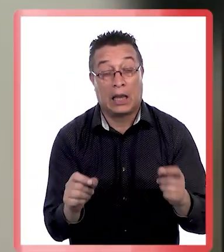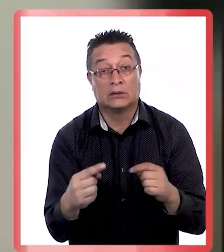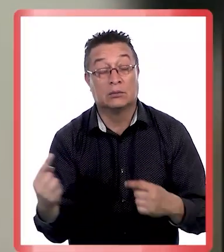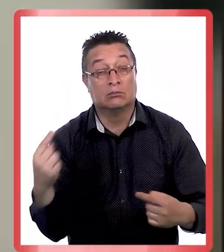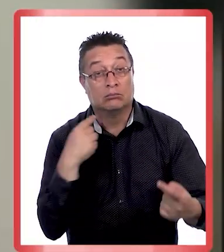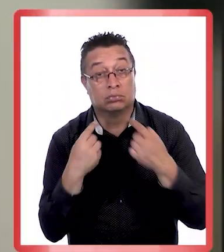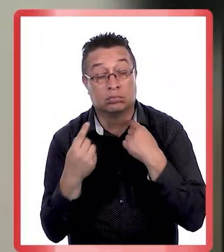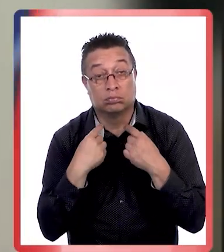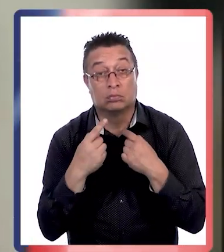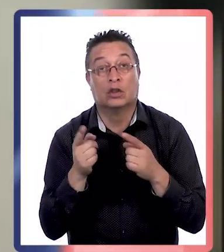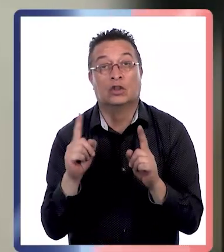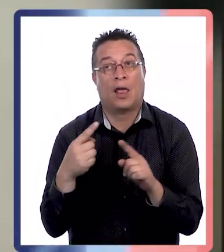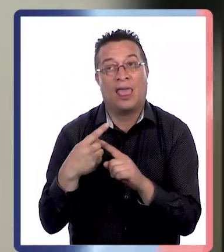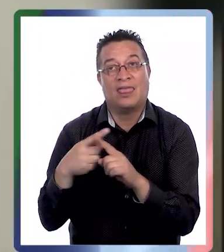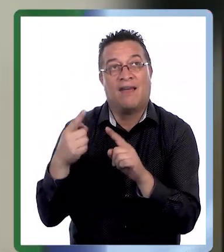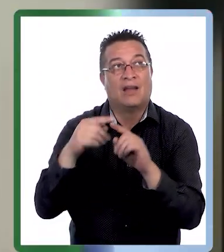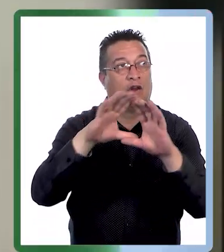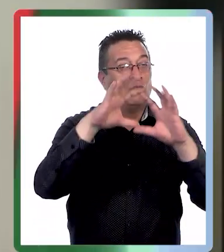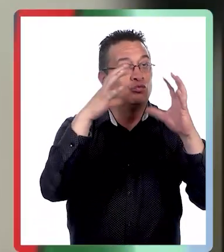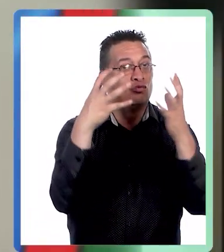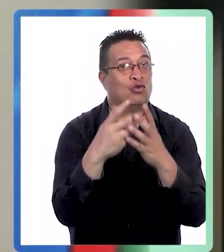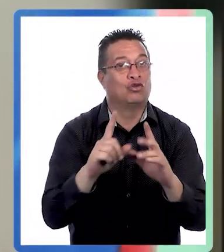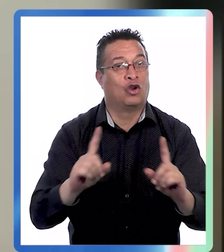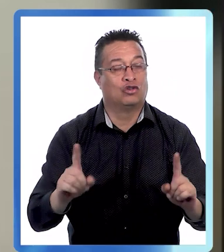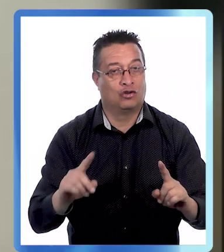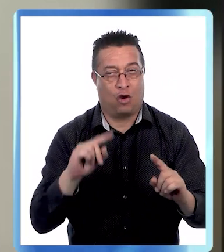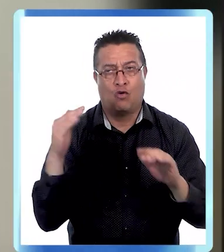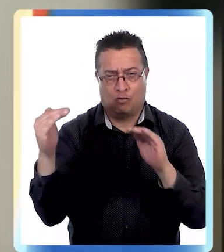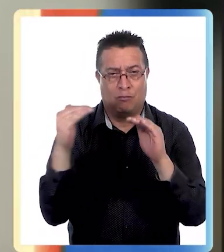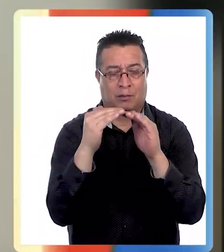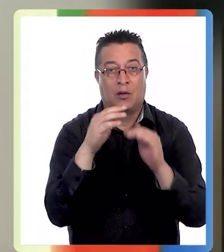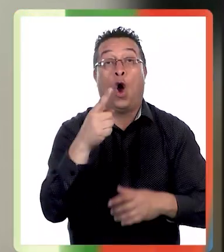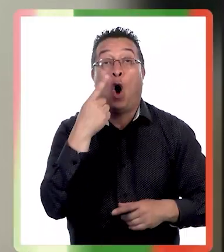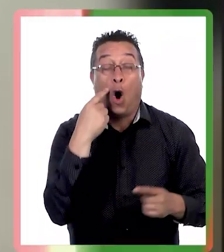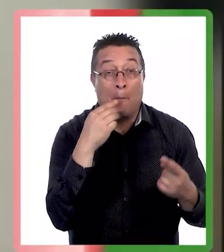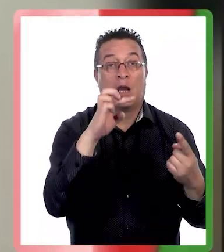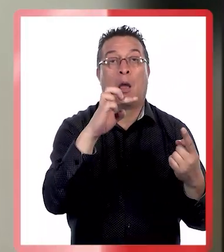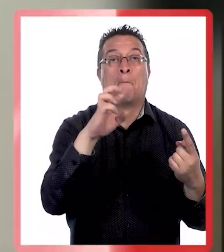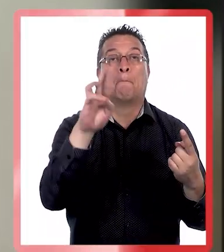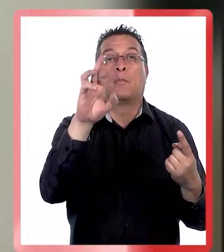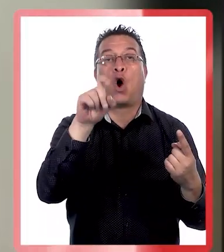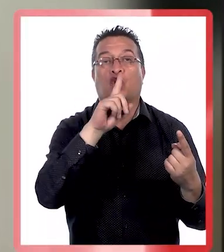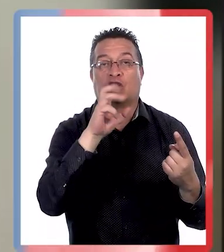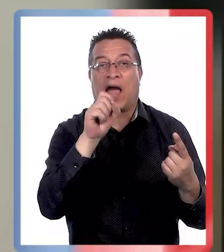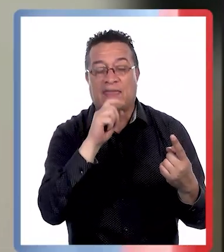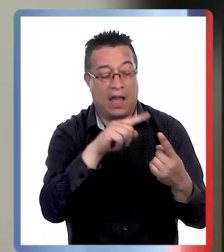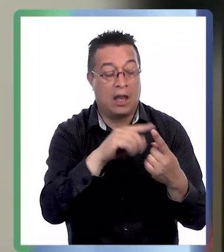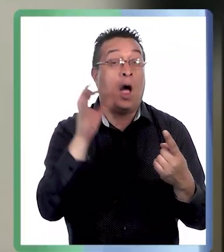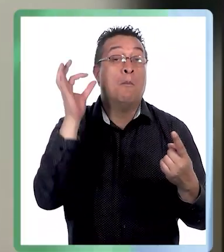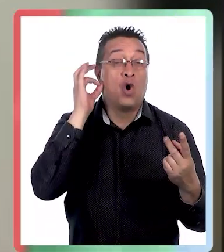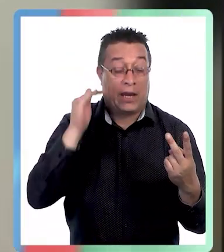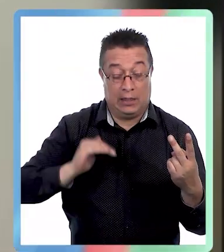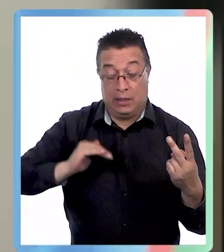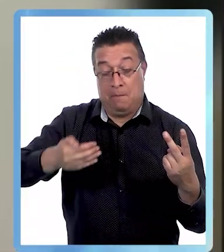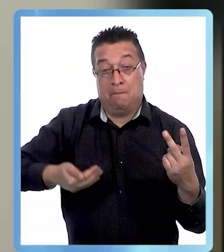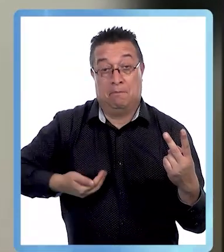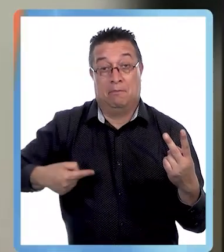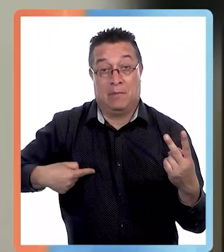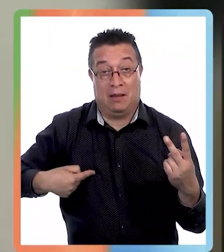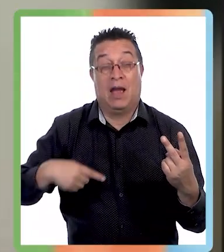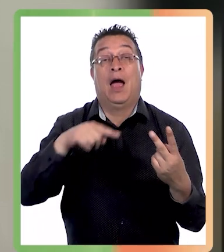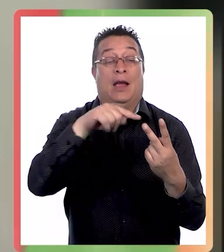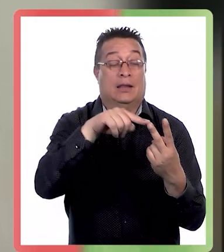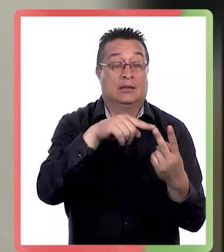No diferimos mucho del resto del mundo. En hombres, el cáncer de próstata, en mujeres, el cáncer de mama, en todos los sexos,